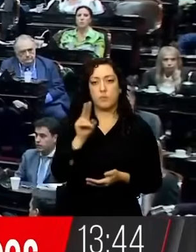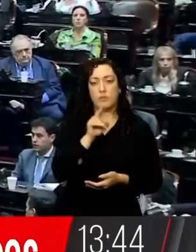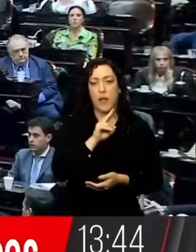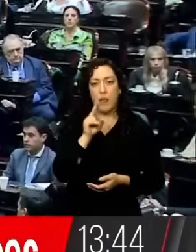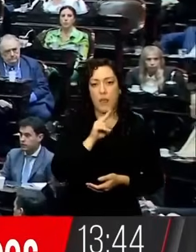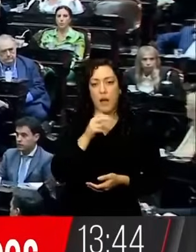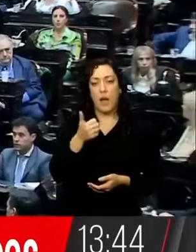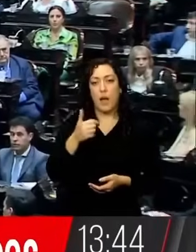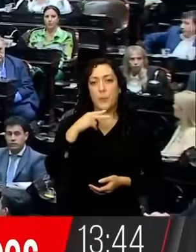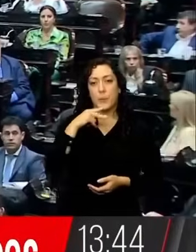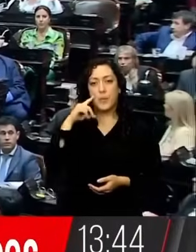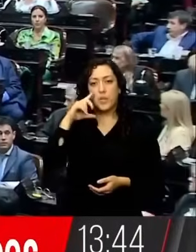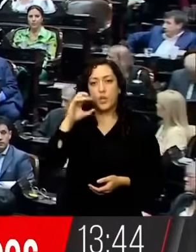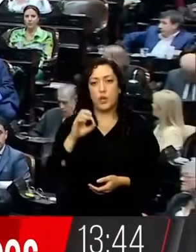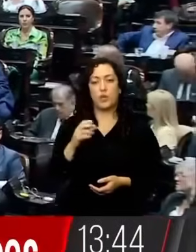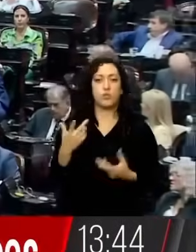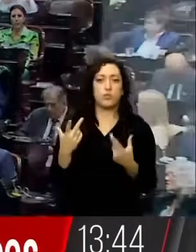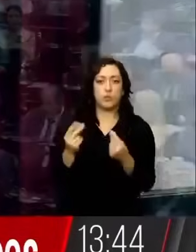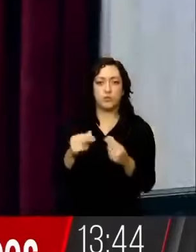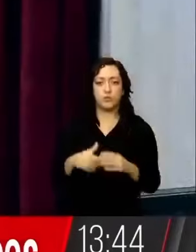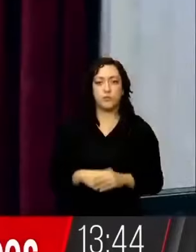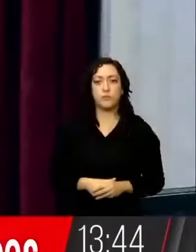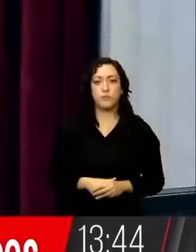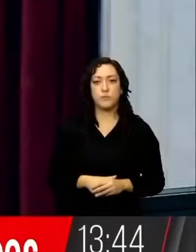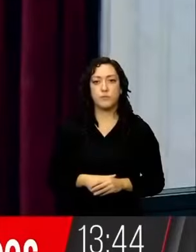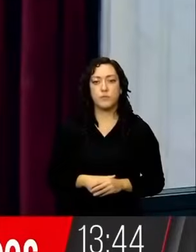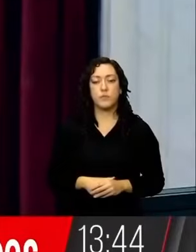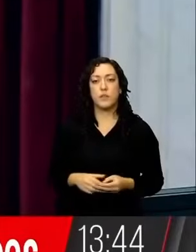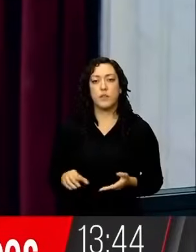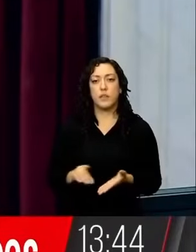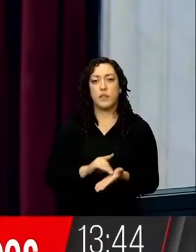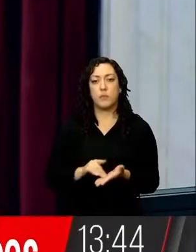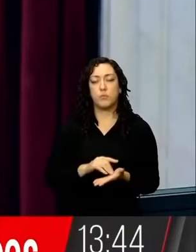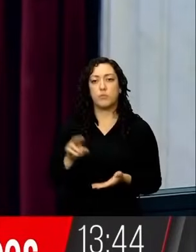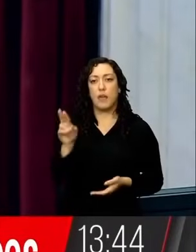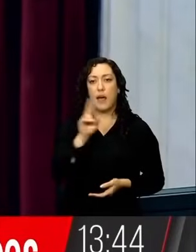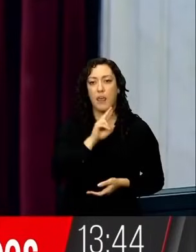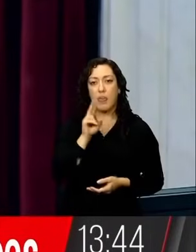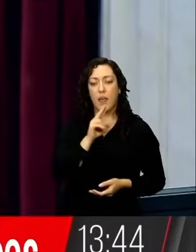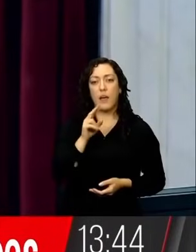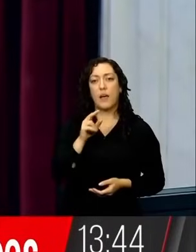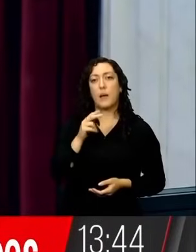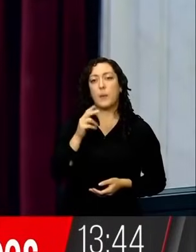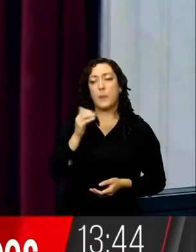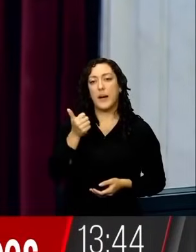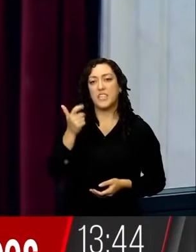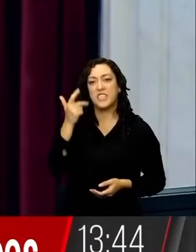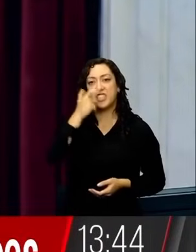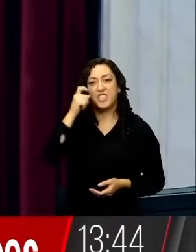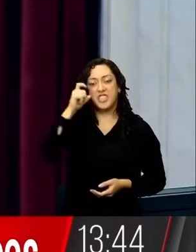Belén Abico. Negativo. Negativo. Diputada Ethel Bachey.